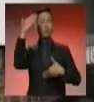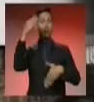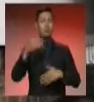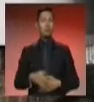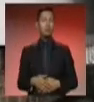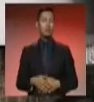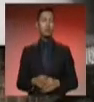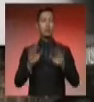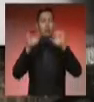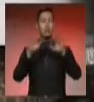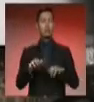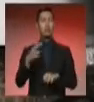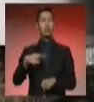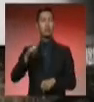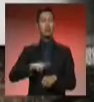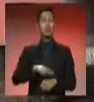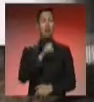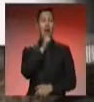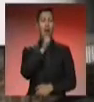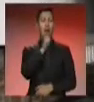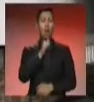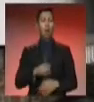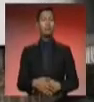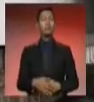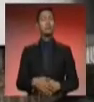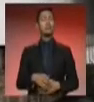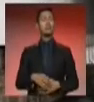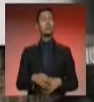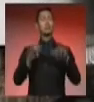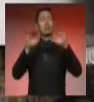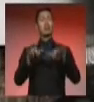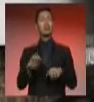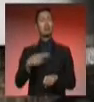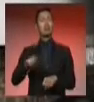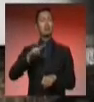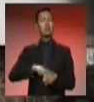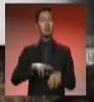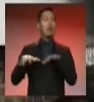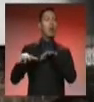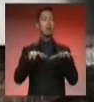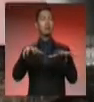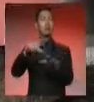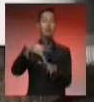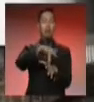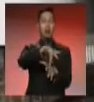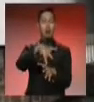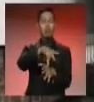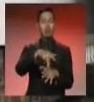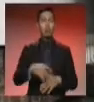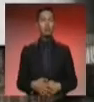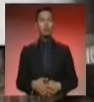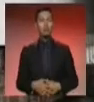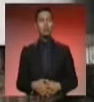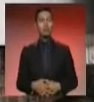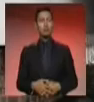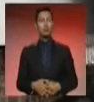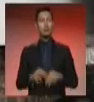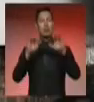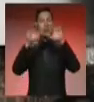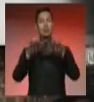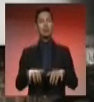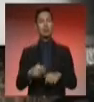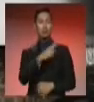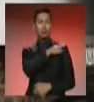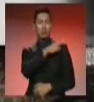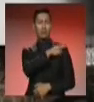Cherango, Secretaría Nacional del Agua, Alex Santaocles, Secretaría Nacional de Gestión de Riesgos, Augusto Barrera, Secretaría